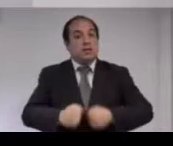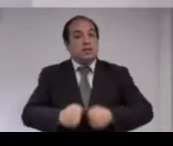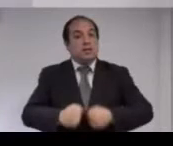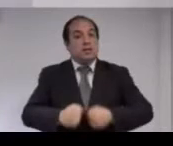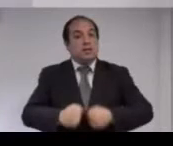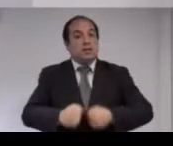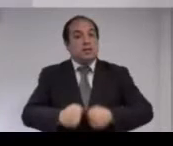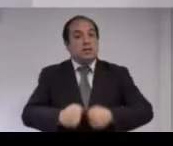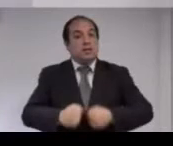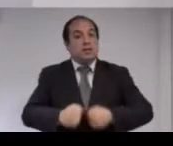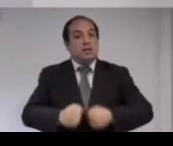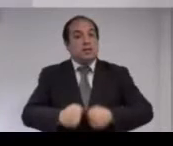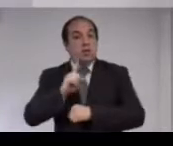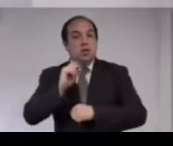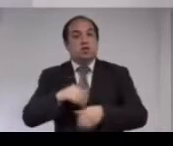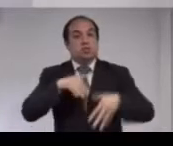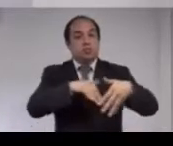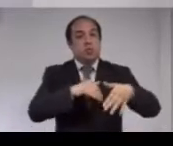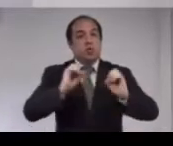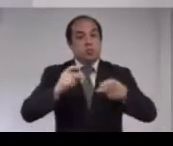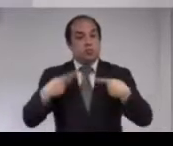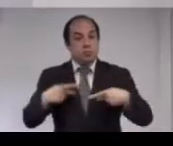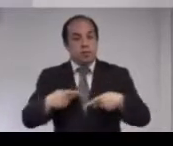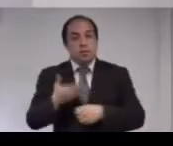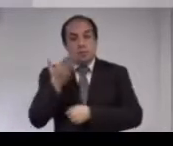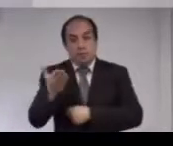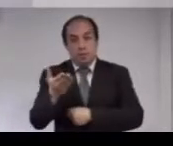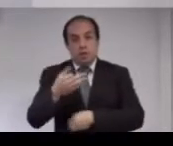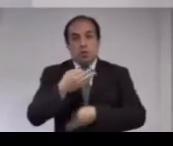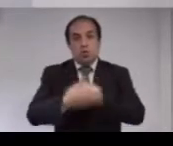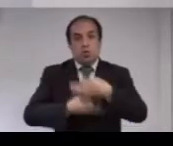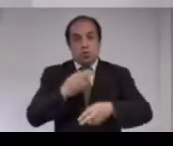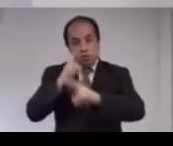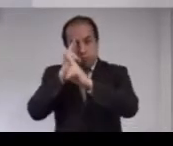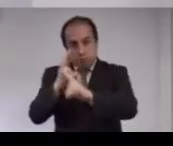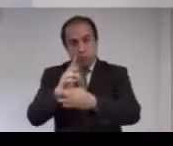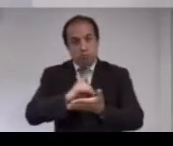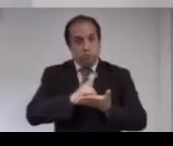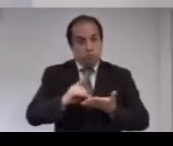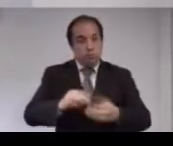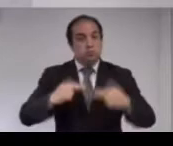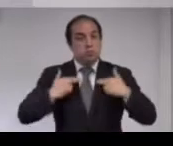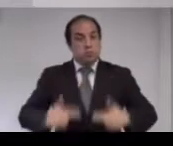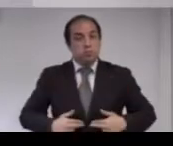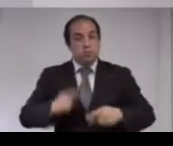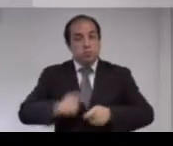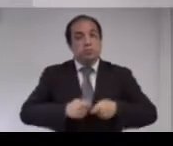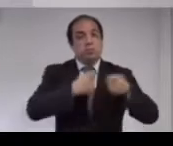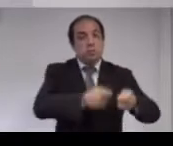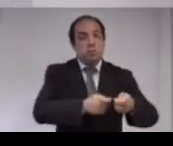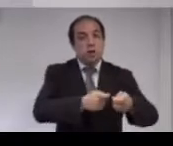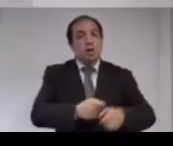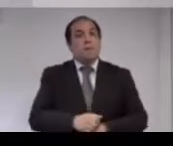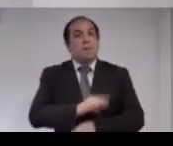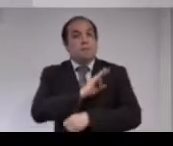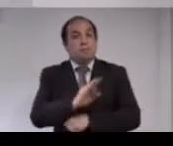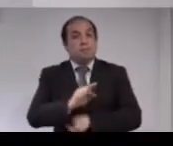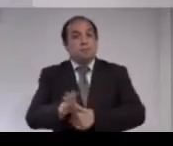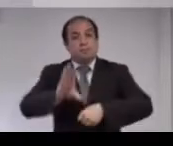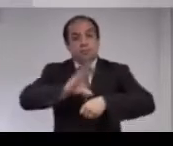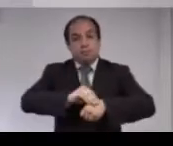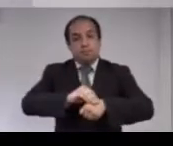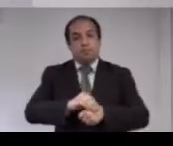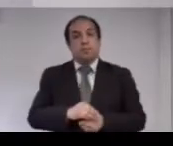manifestantes o de las personas, se les solicitaría, con todo apego a los derechos humanos, que las entregaran para poder permitir el